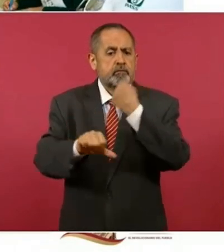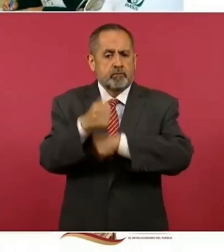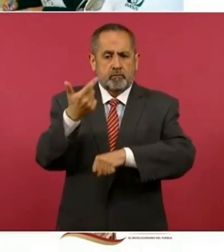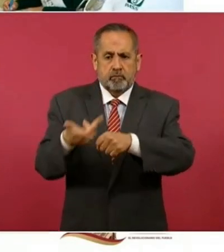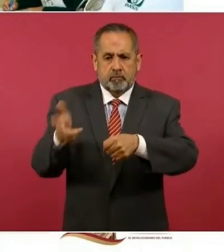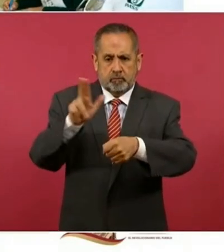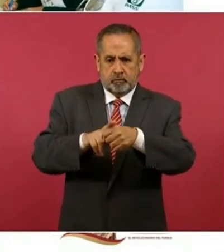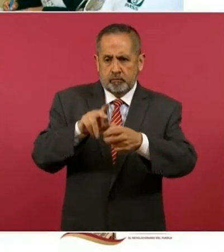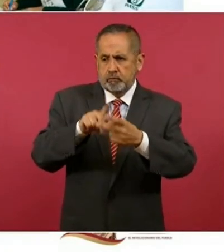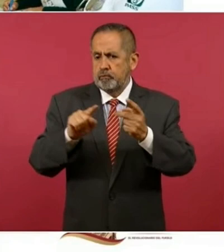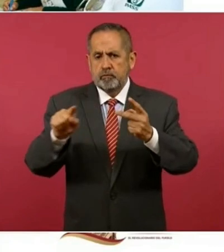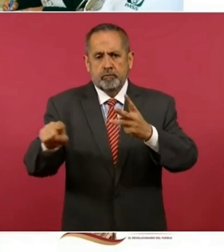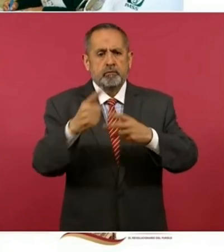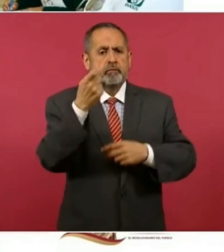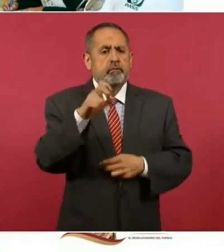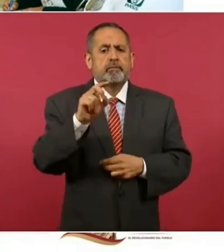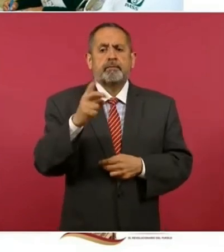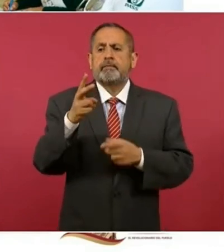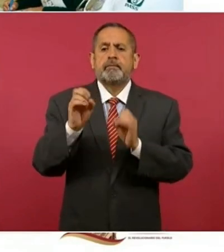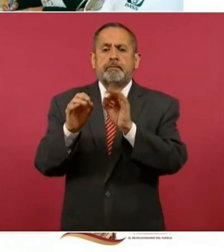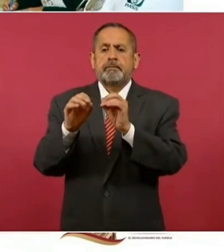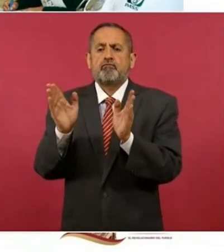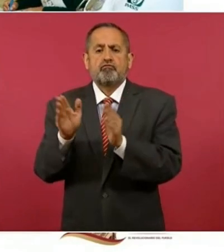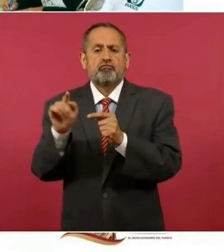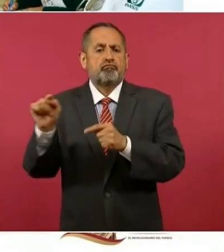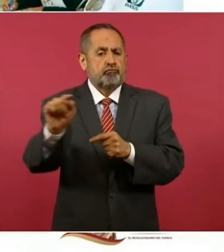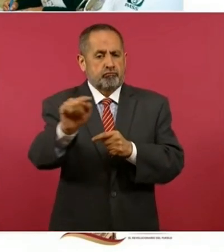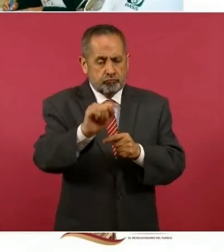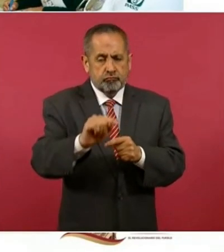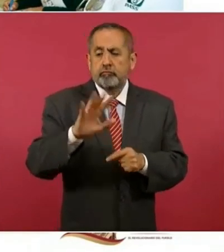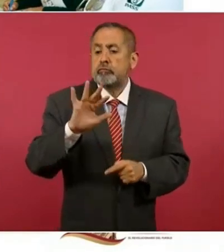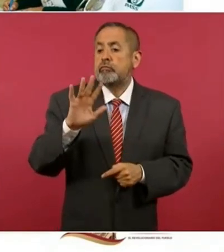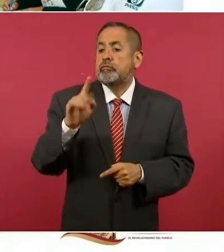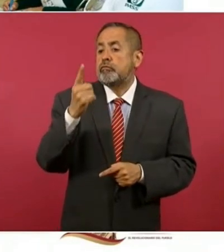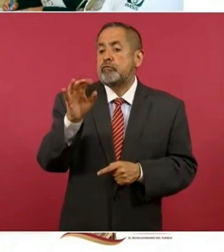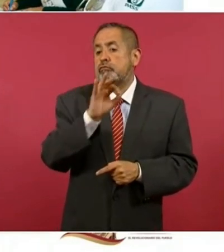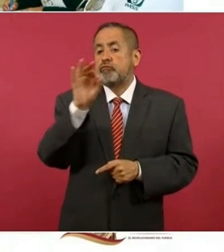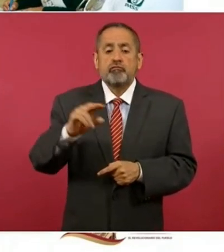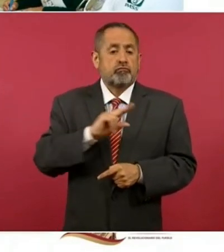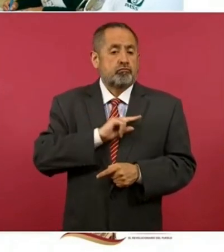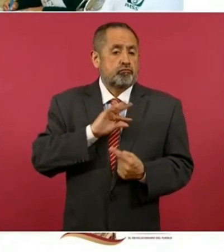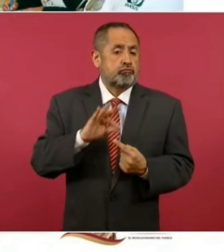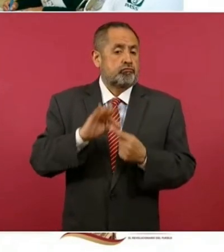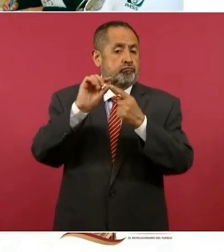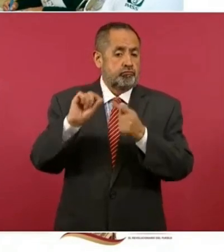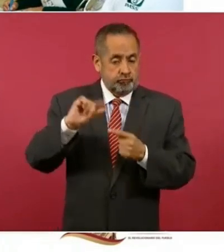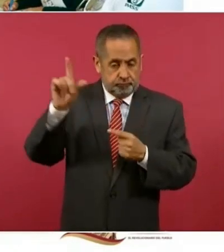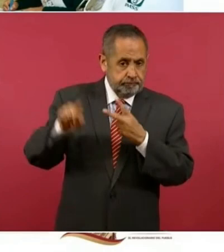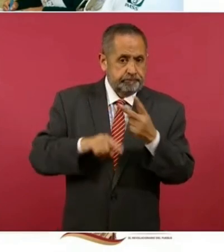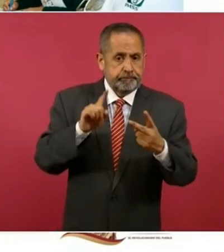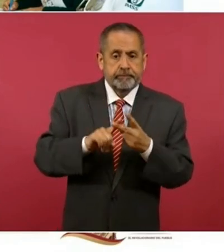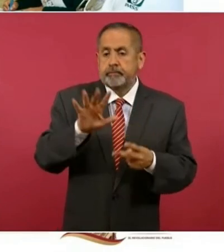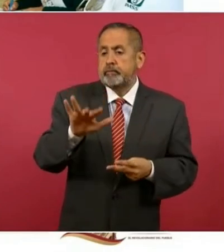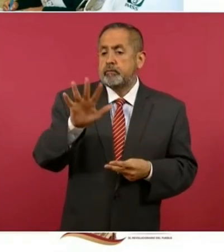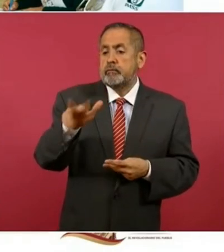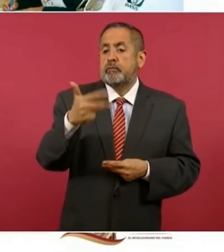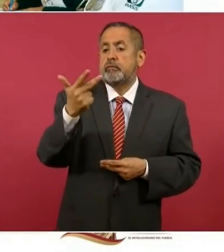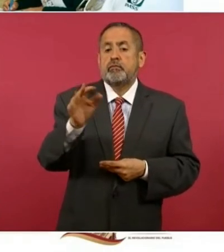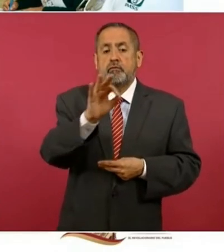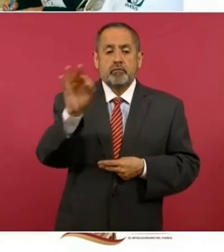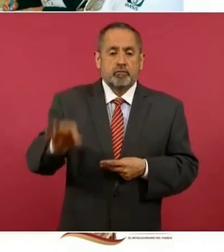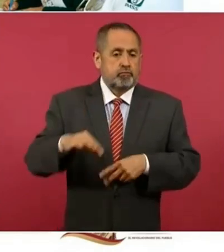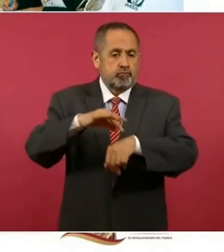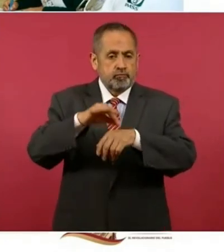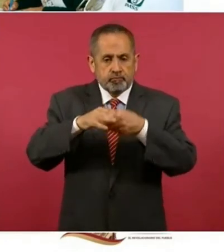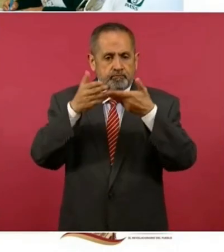hospitales, 133 centros de salud, con una cobertura del 50% de médicos especialistas y 58% de médicos